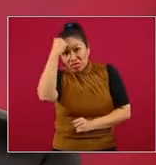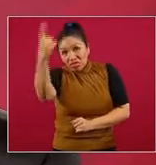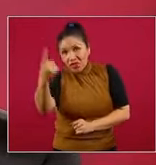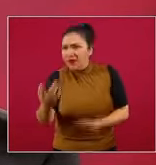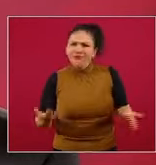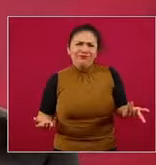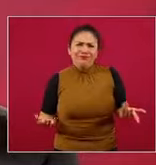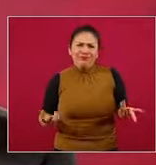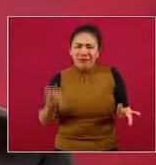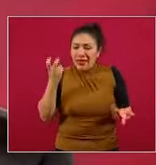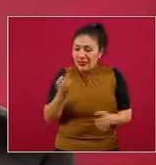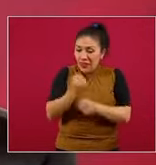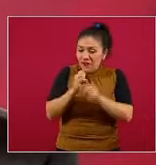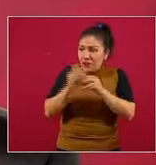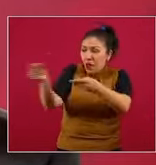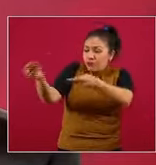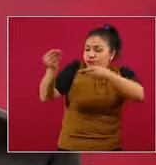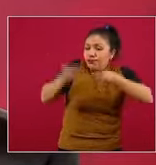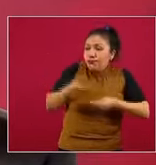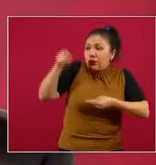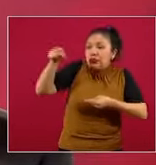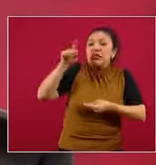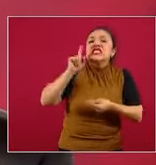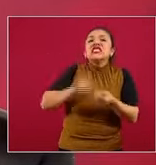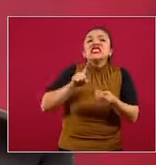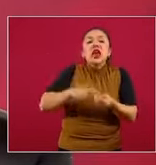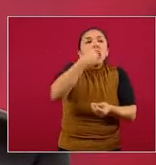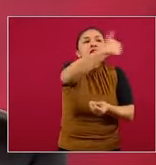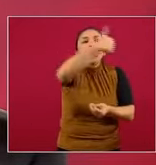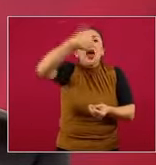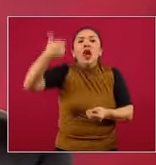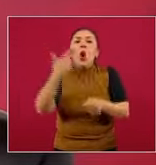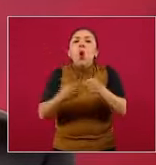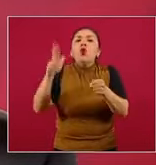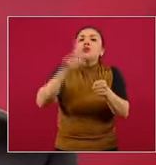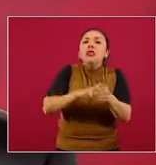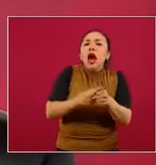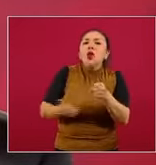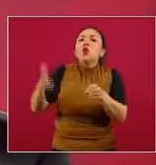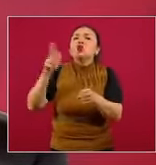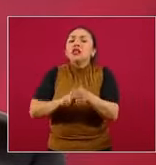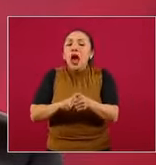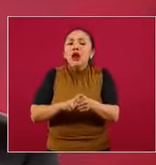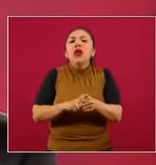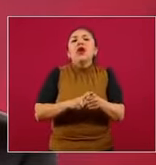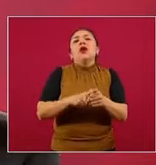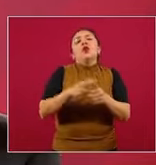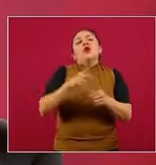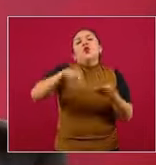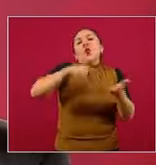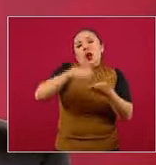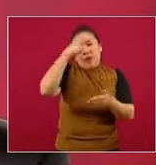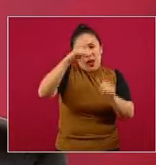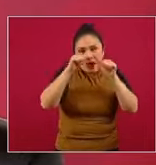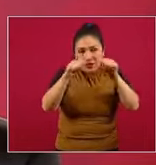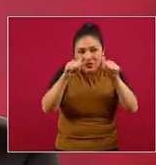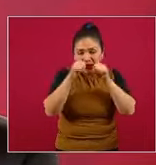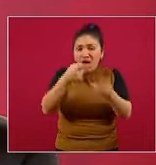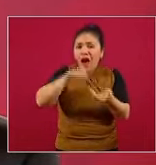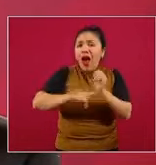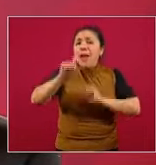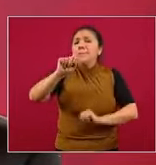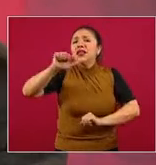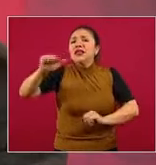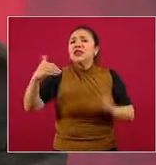datos vienen directamente de cada uno de los hospitales, de cada una de las unidades de salud. Son más de